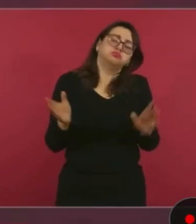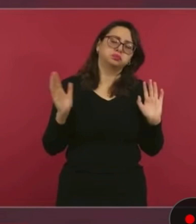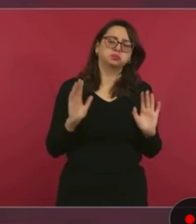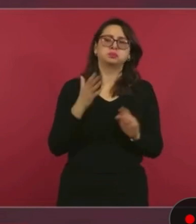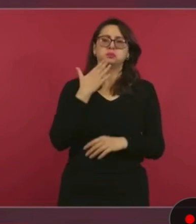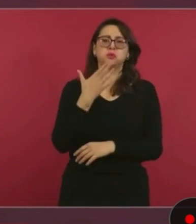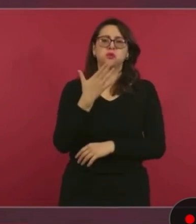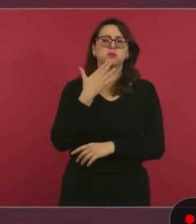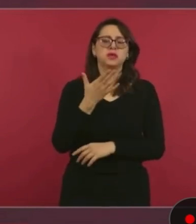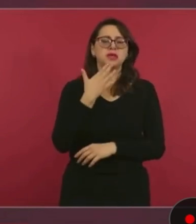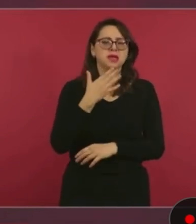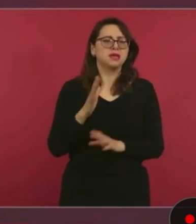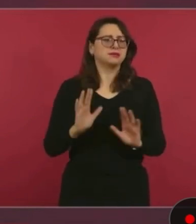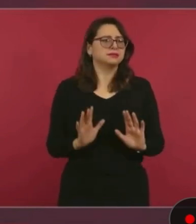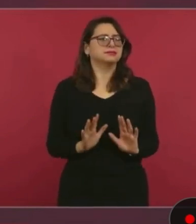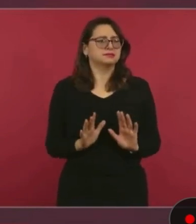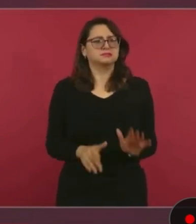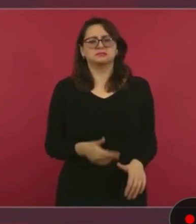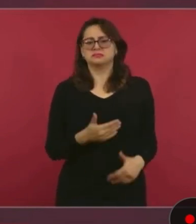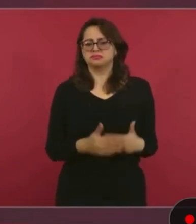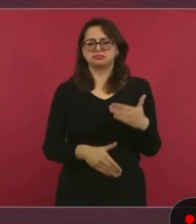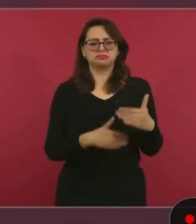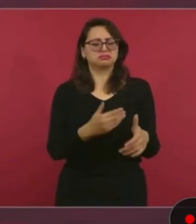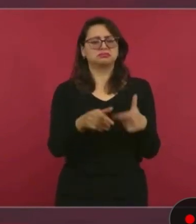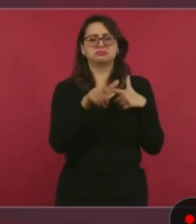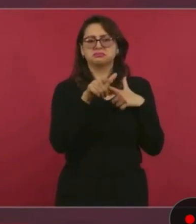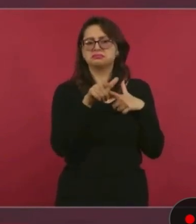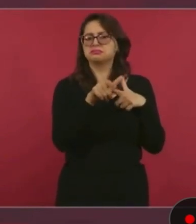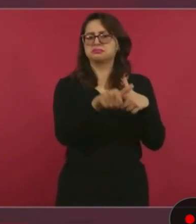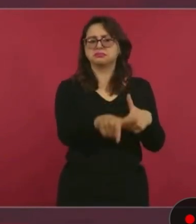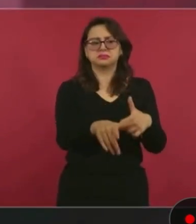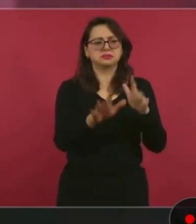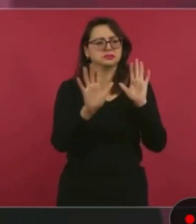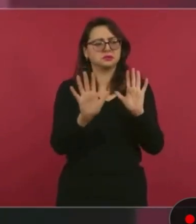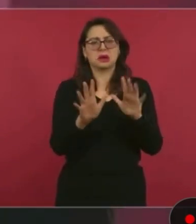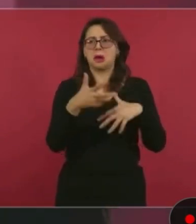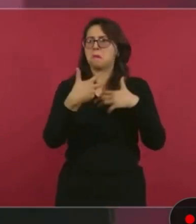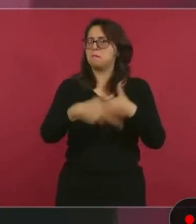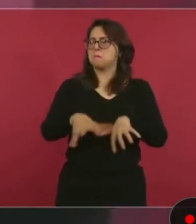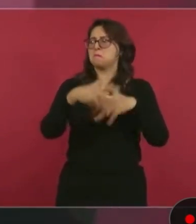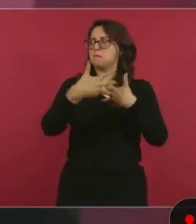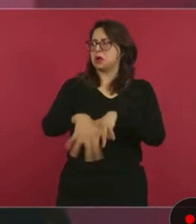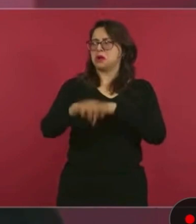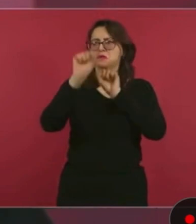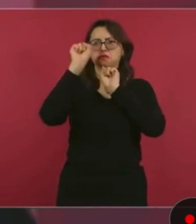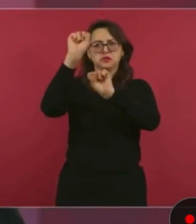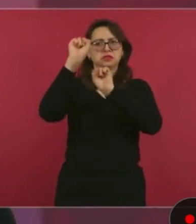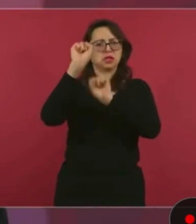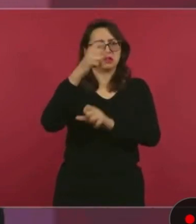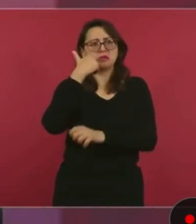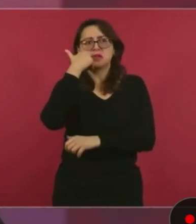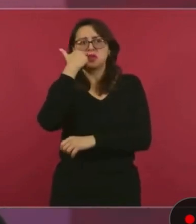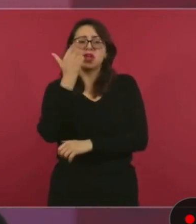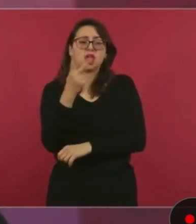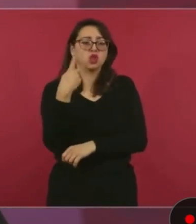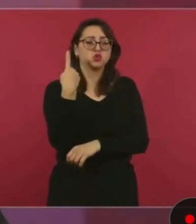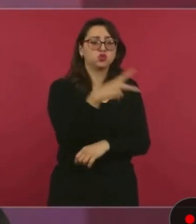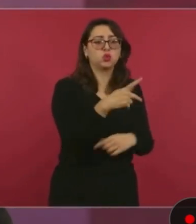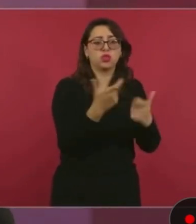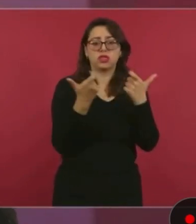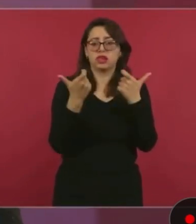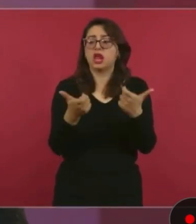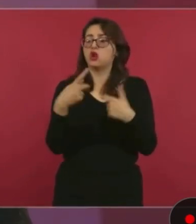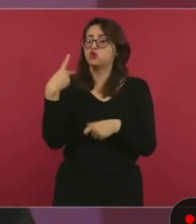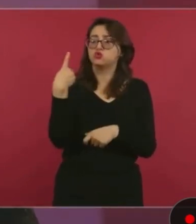sin ningún problema. No va a haber represión de nada, nosotros no somos